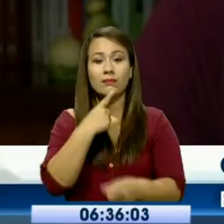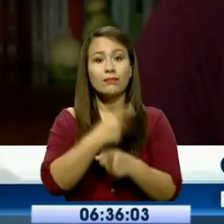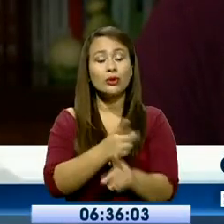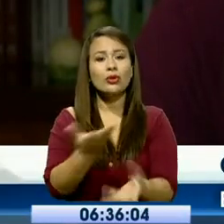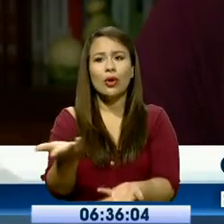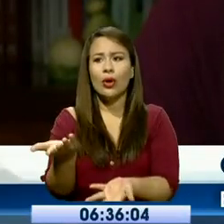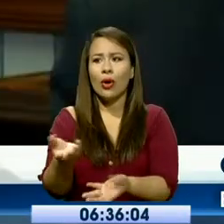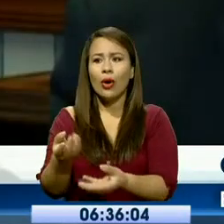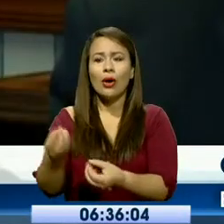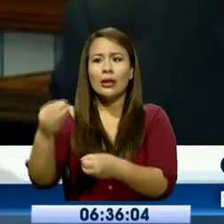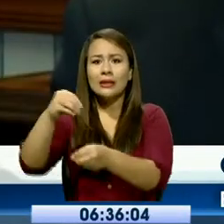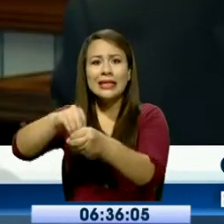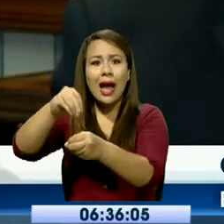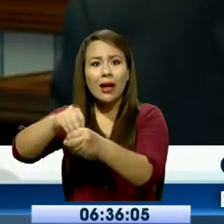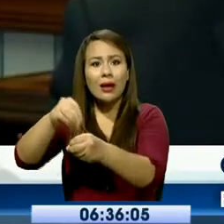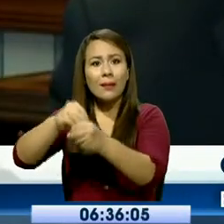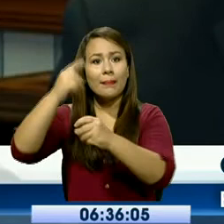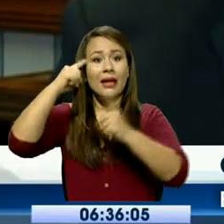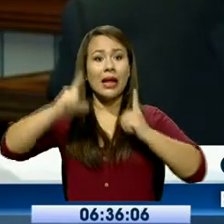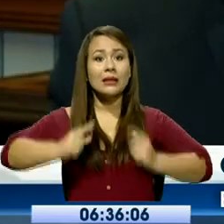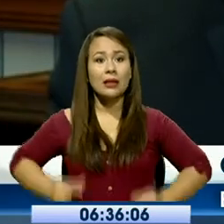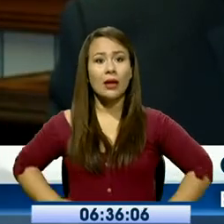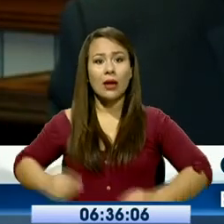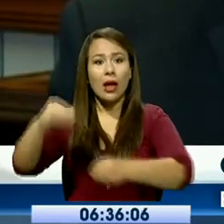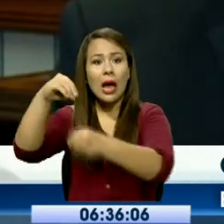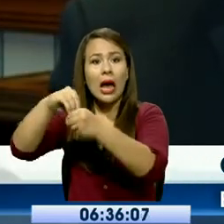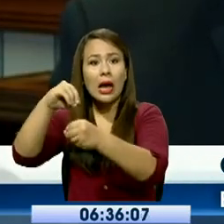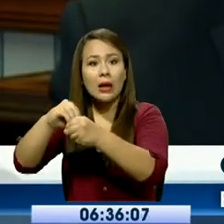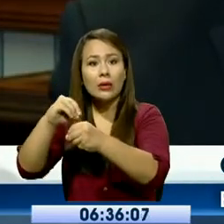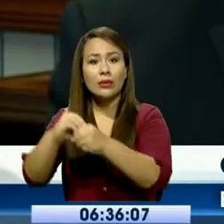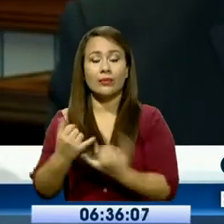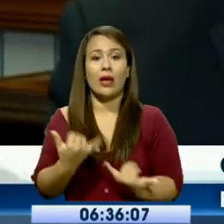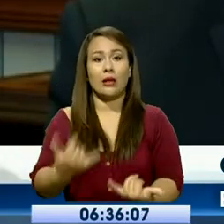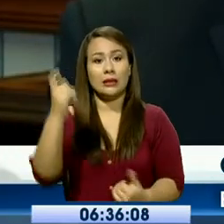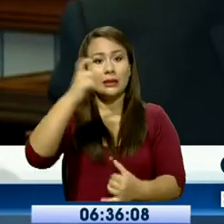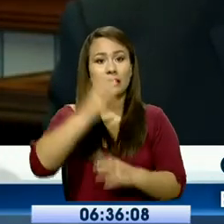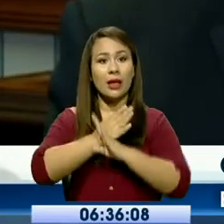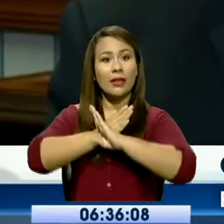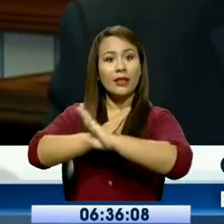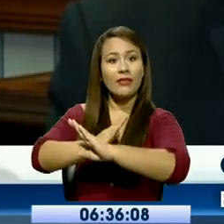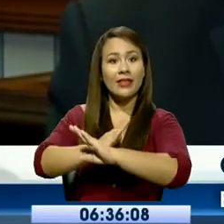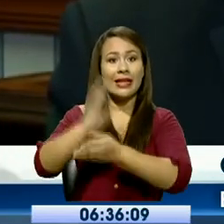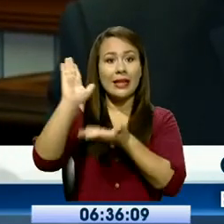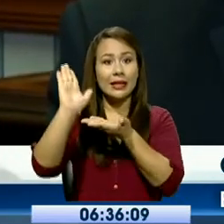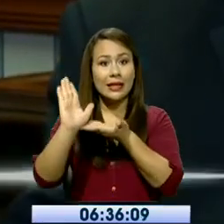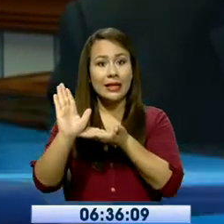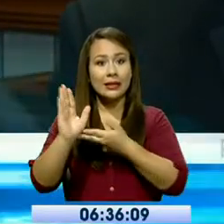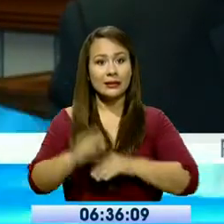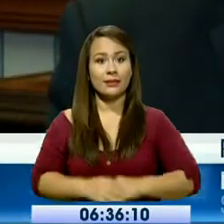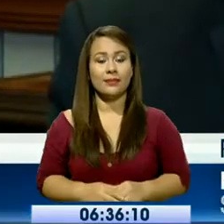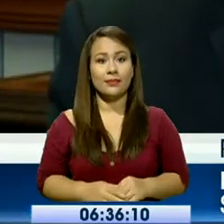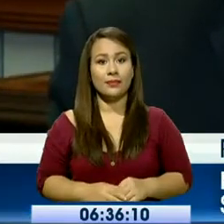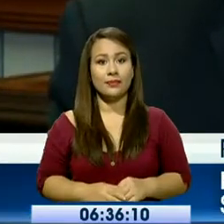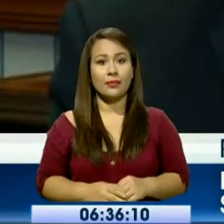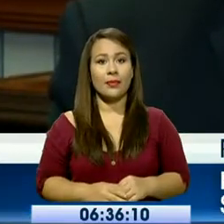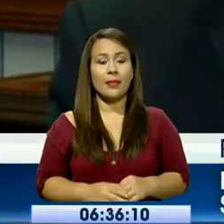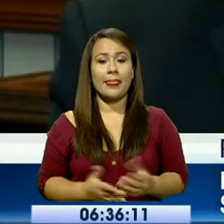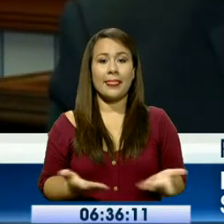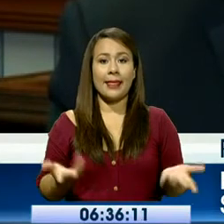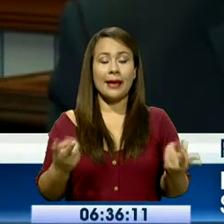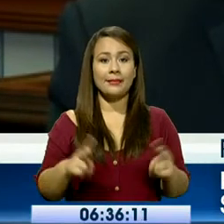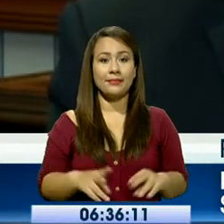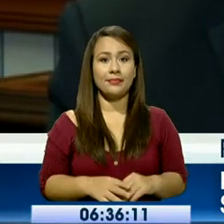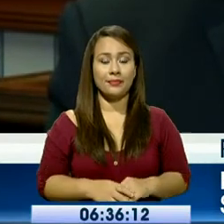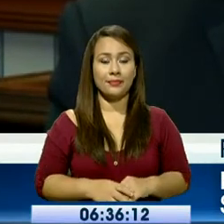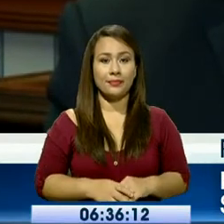y al fondo de salud defender a la seguridad social nos obliga como nación